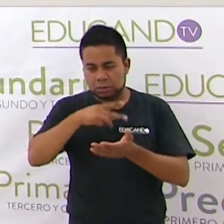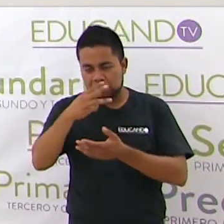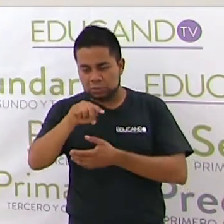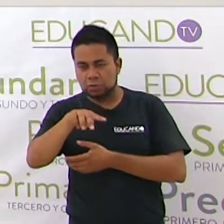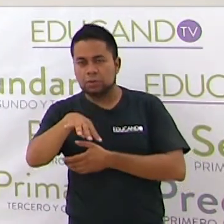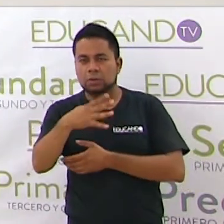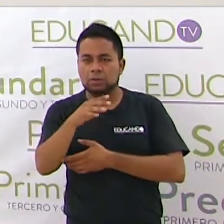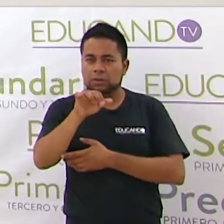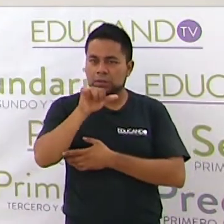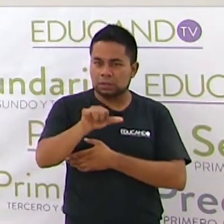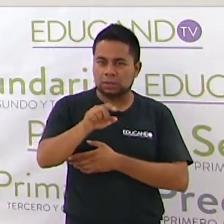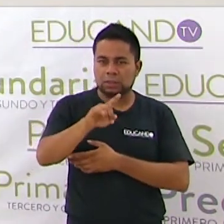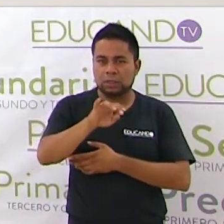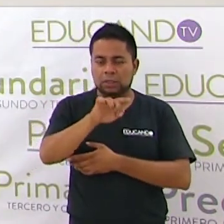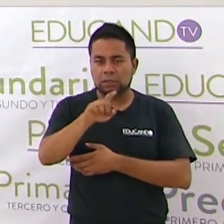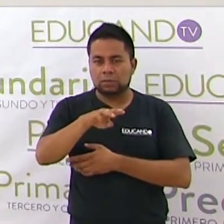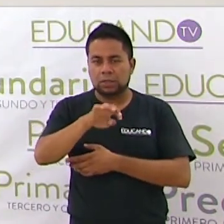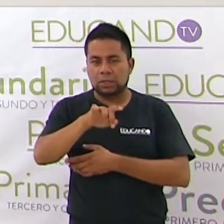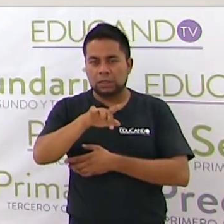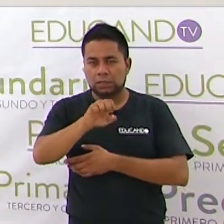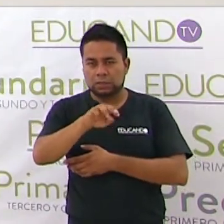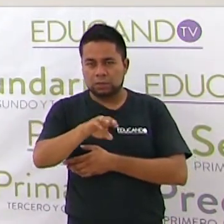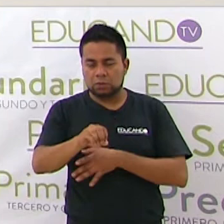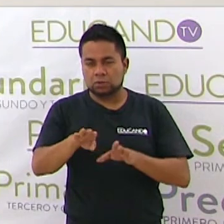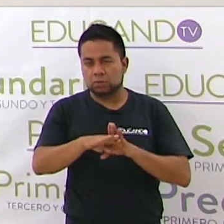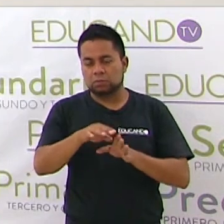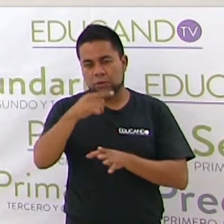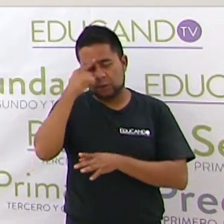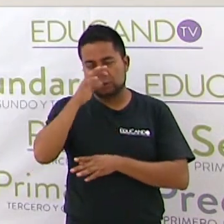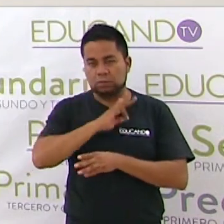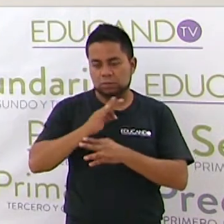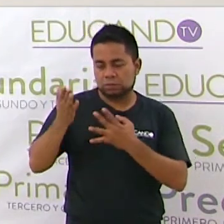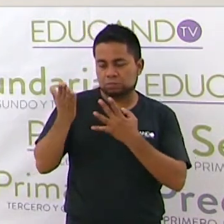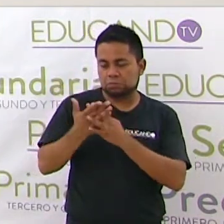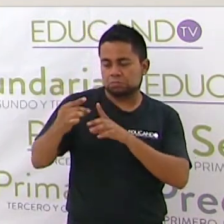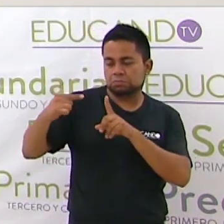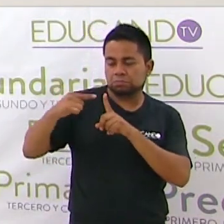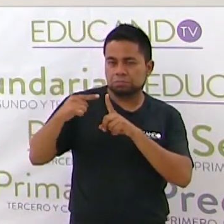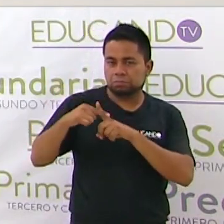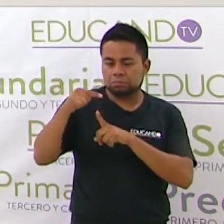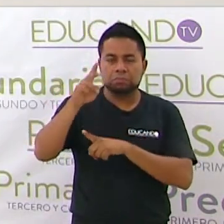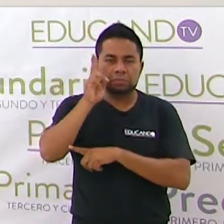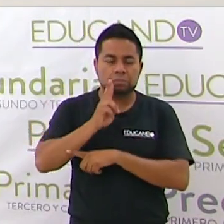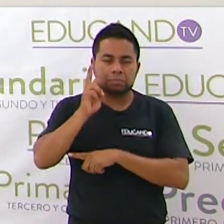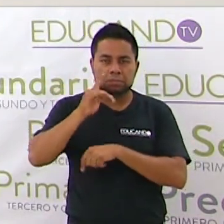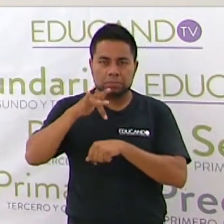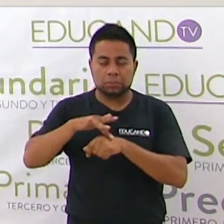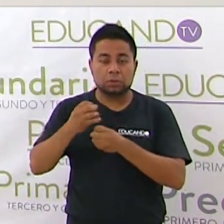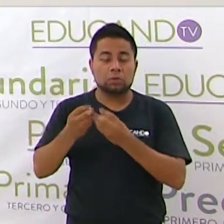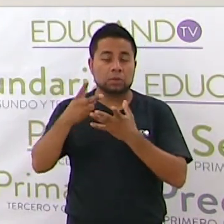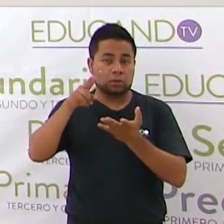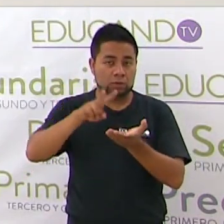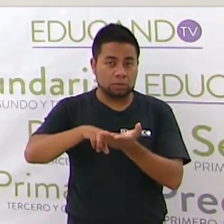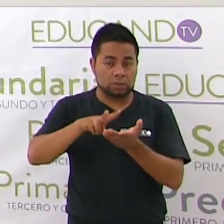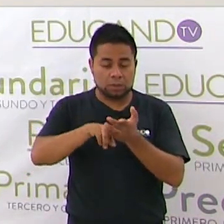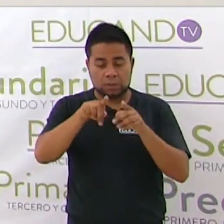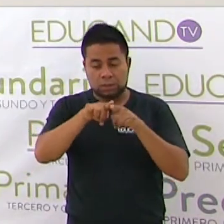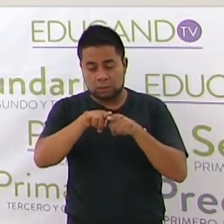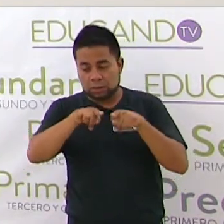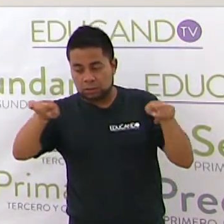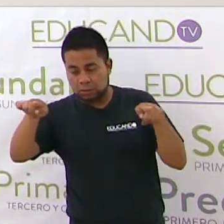3.1416, 10 milésimos, pues es muy fácil hacer una división. Vamos a hacer la división para saber cuánto es el diámetro de